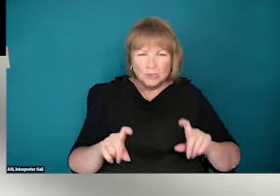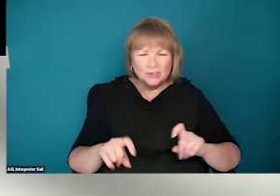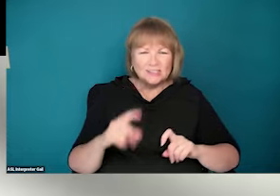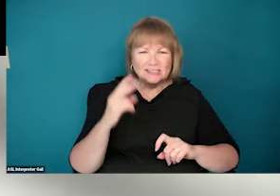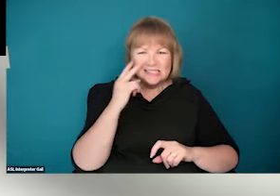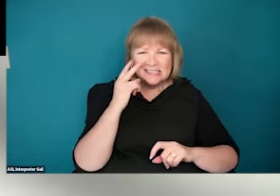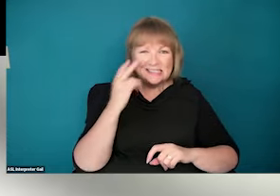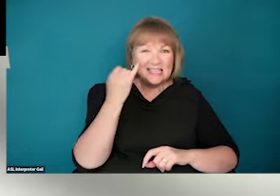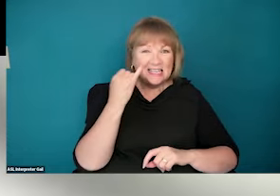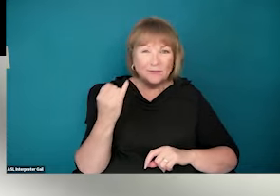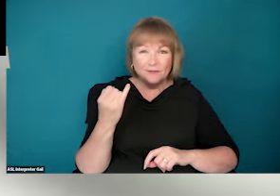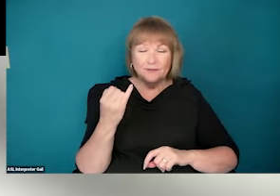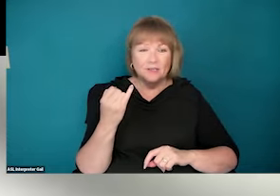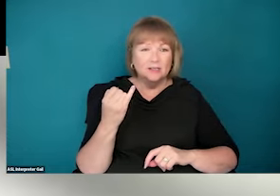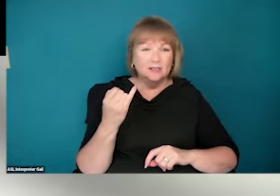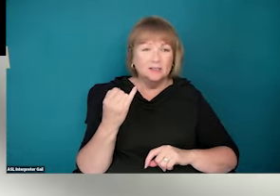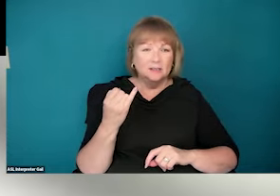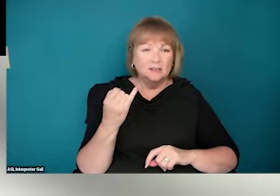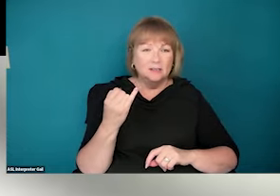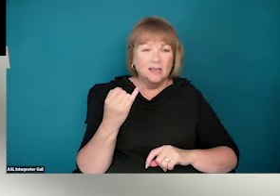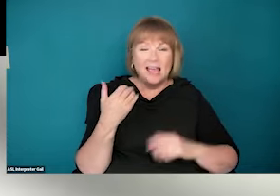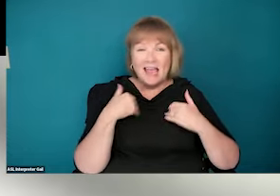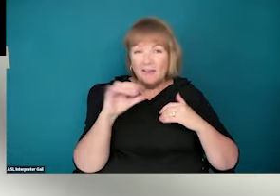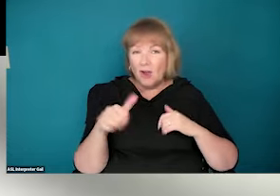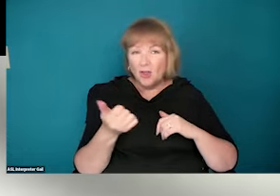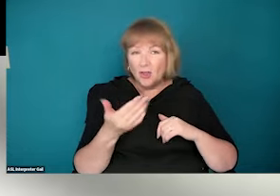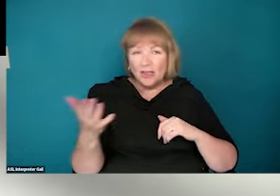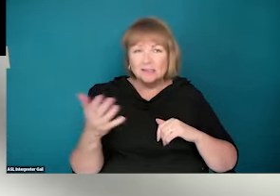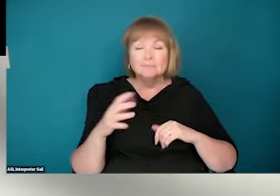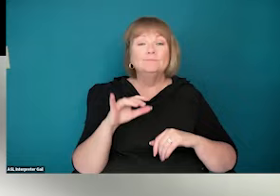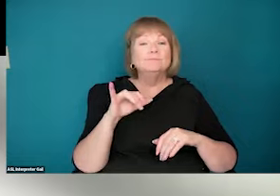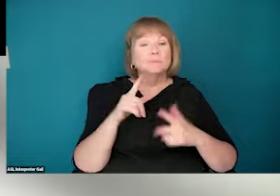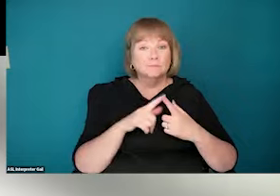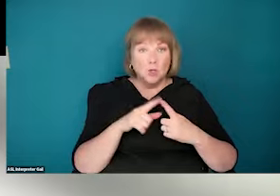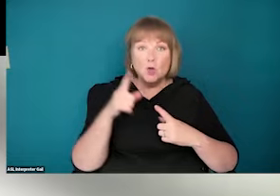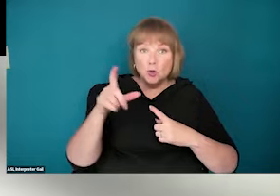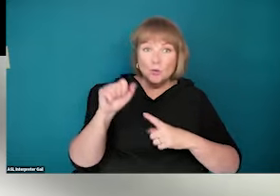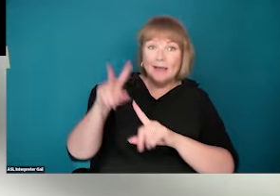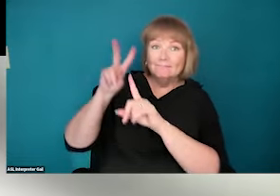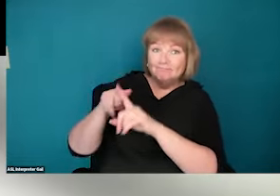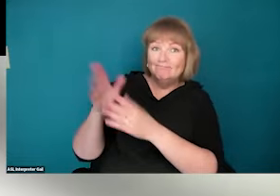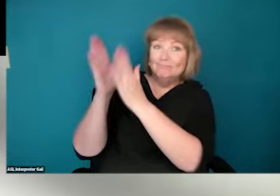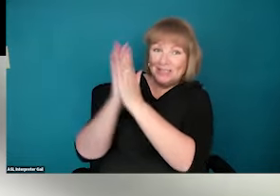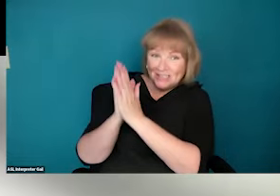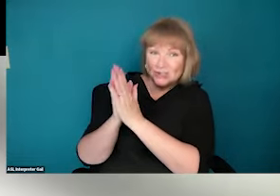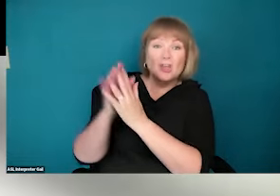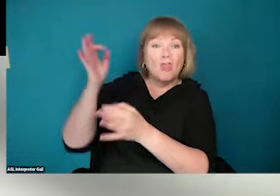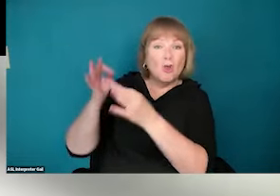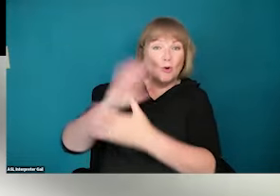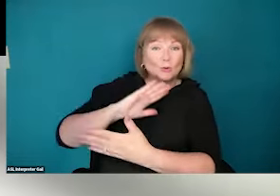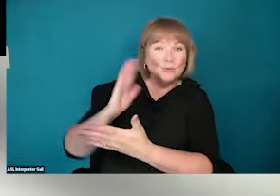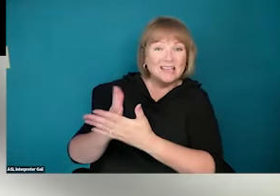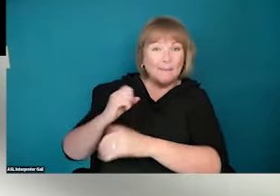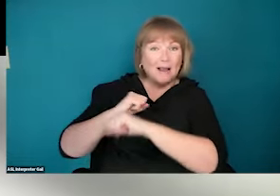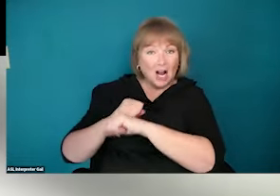Estoy tratando de mirar todas las preguntas, a ver si hay algo que de verdad que no sea ya. Si usted puede